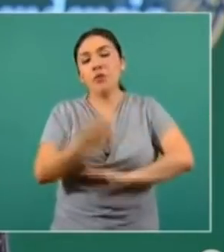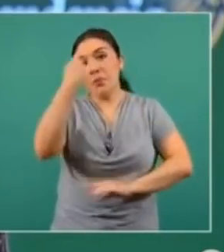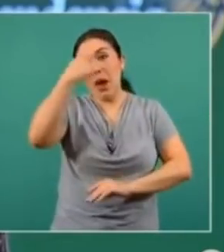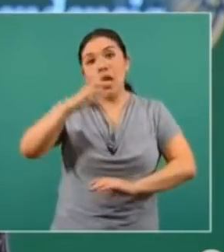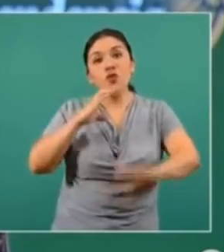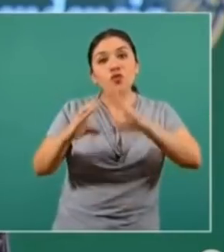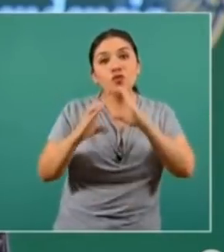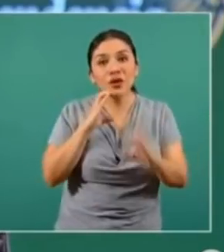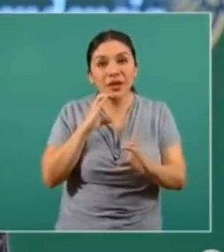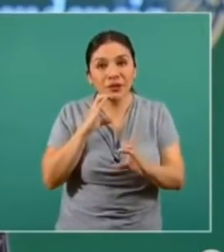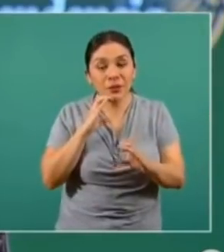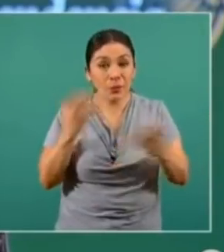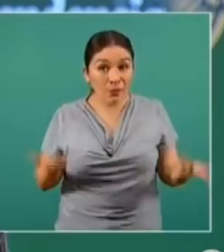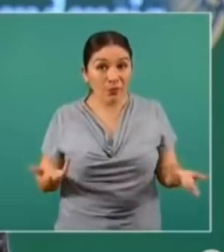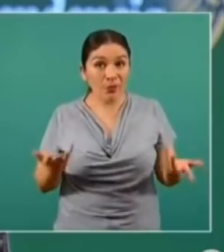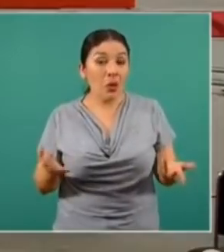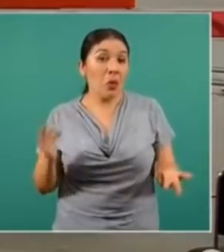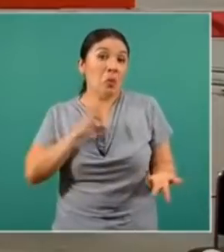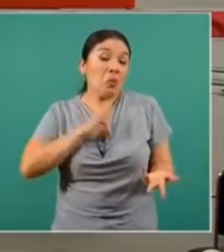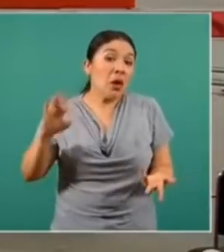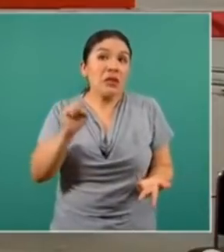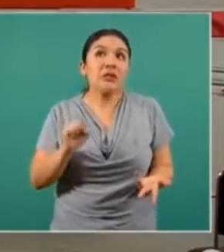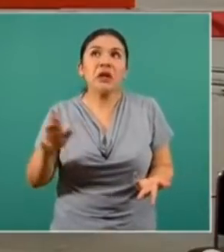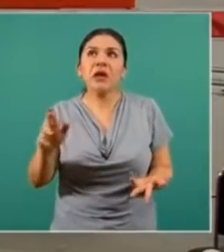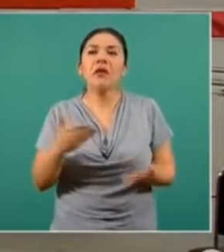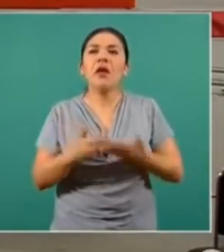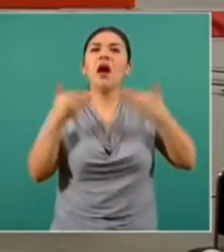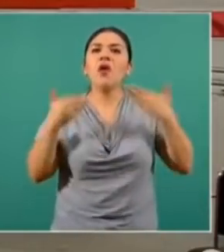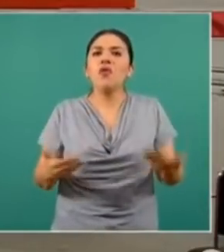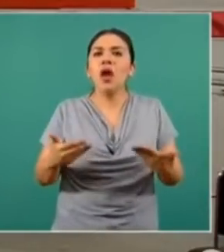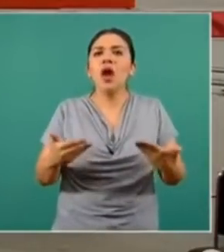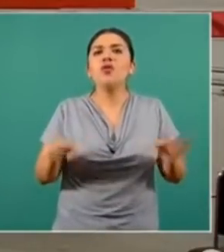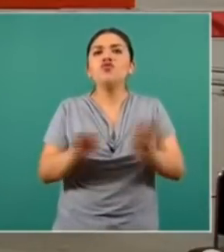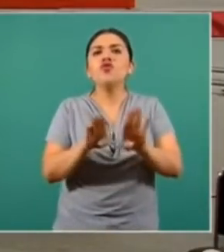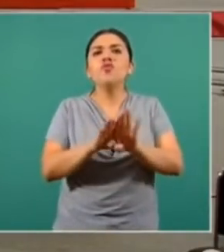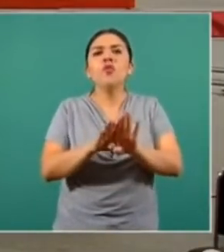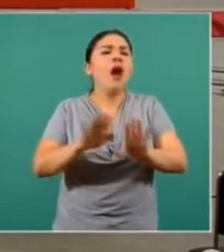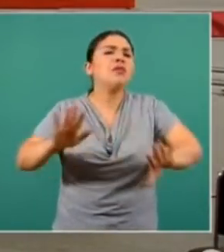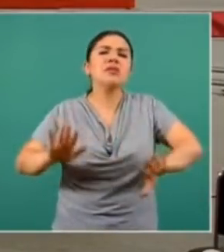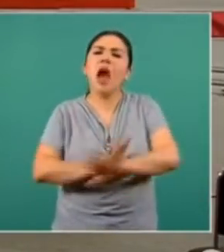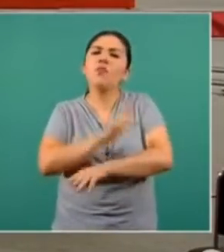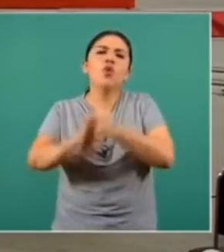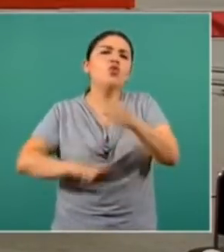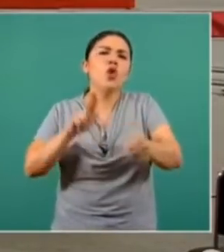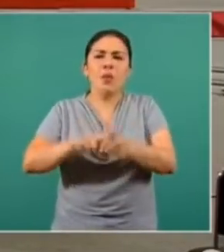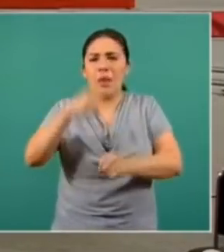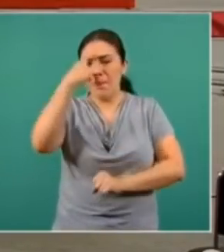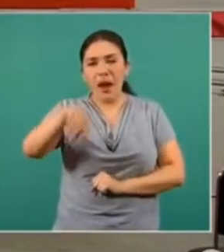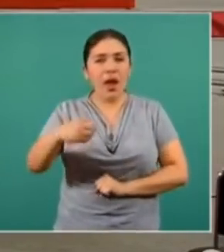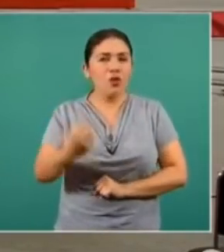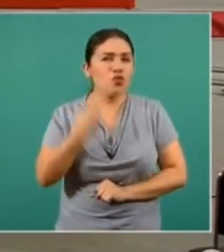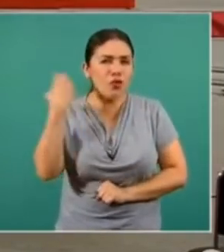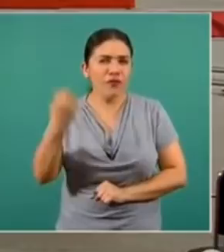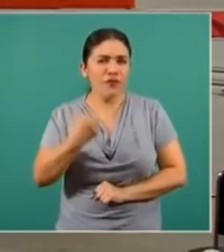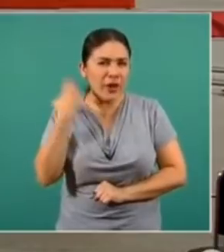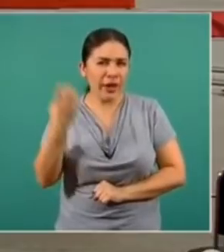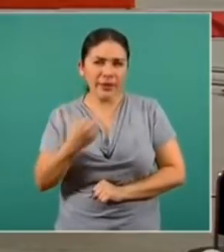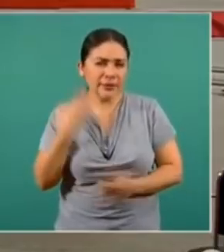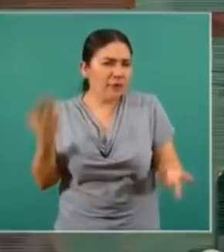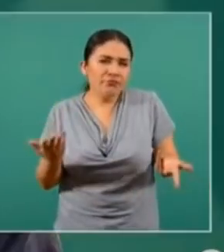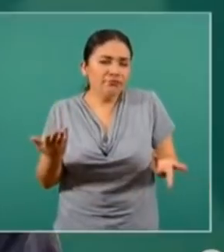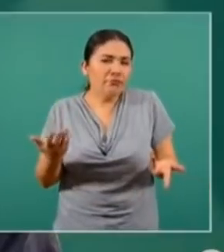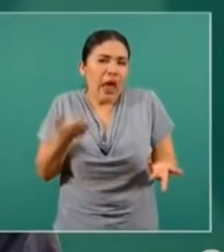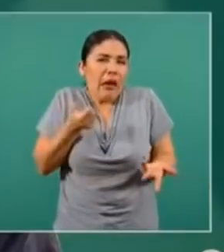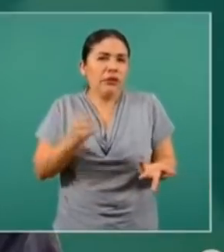comunicación, que puede ser la evolución natural de esta conferencia de prensa. Insisto,